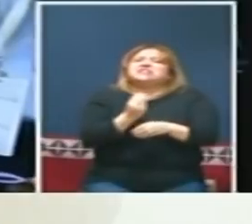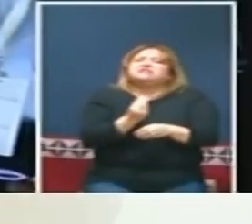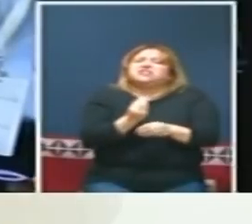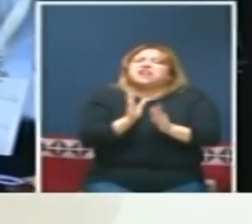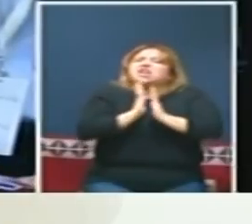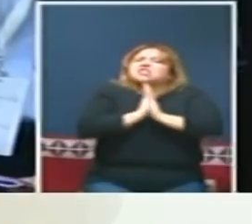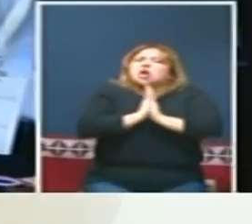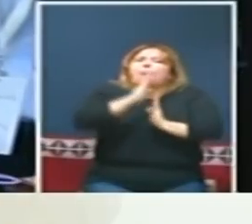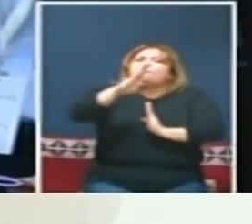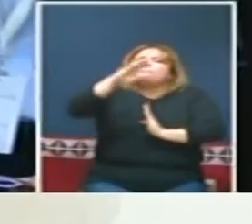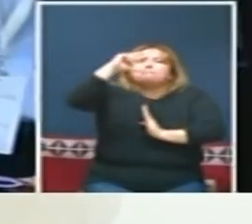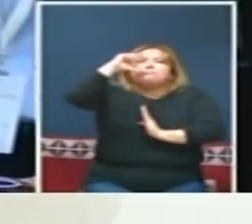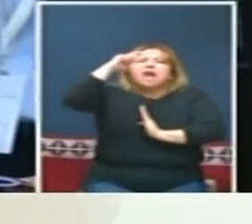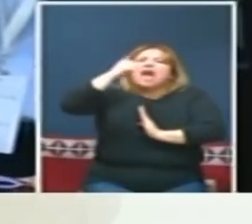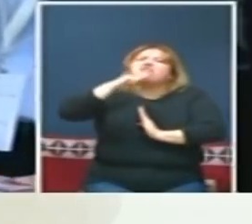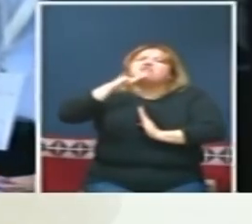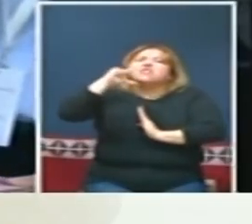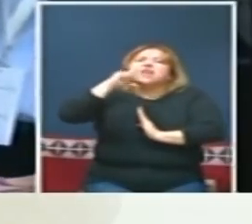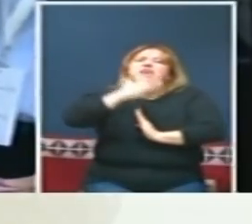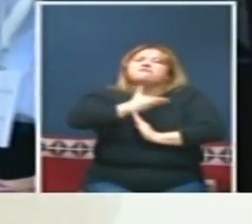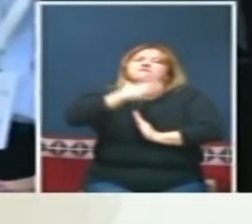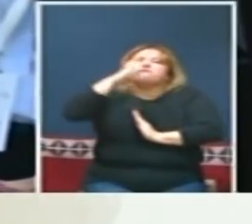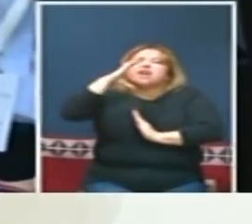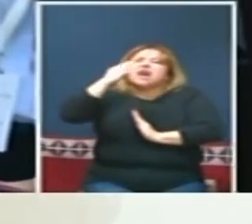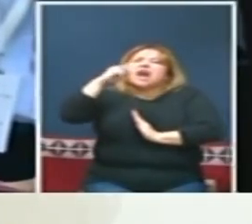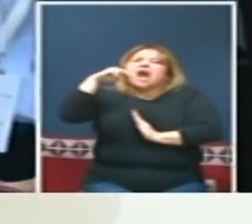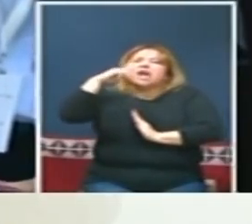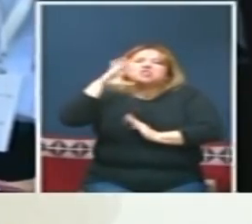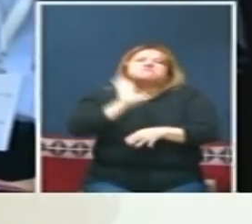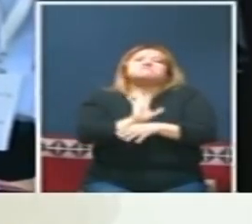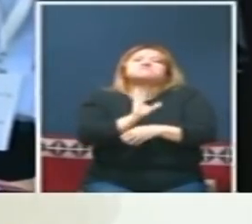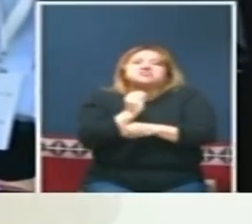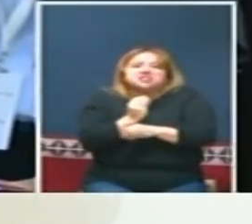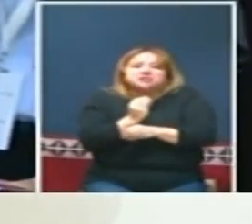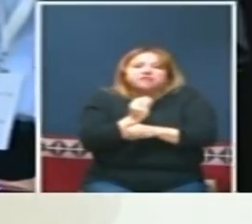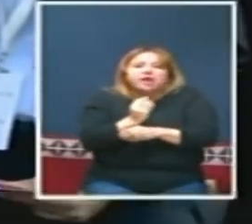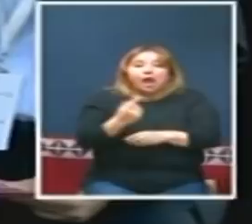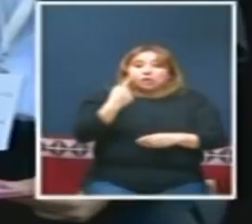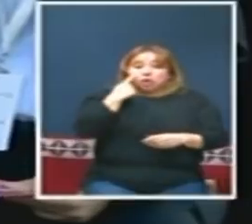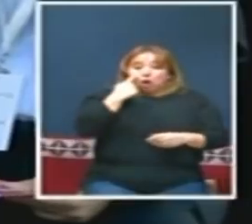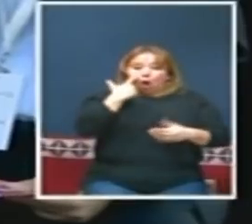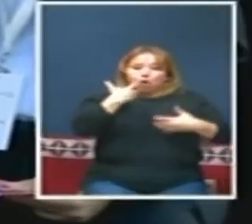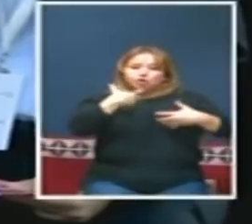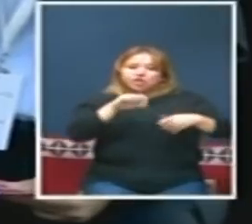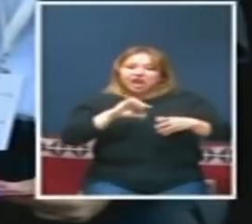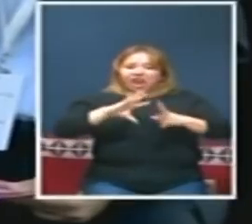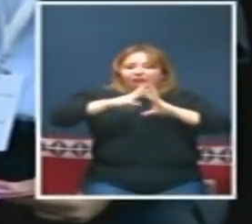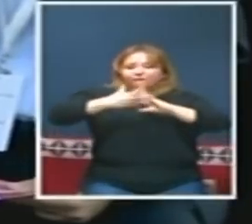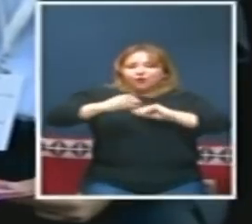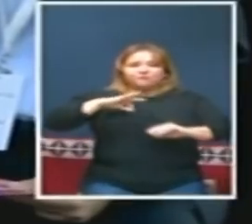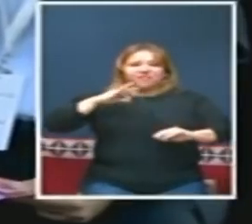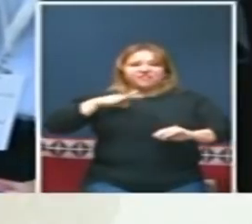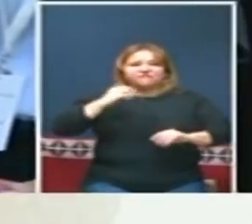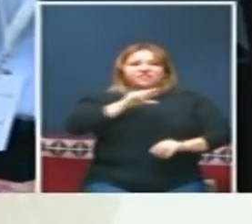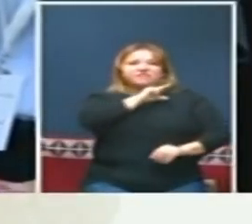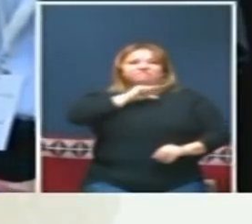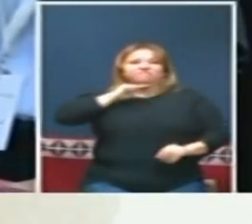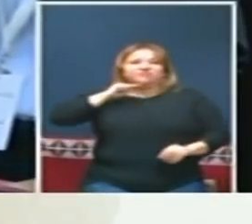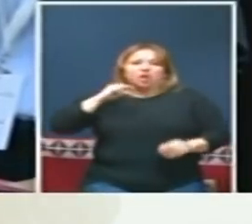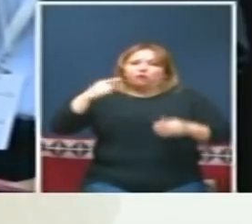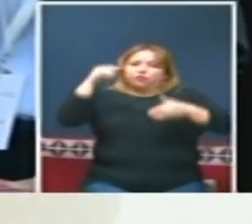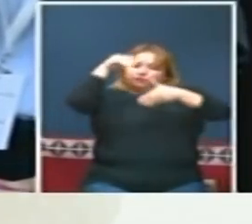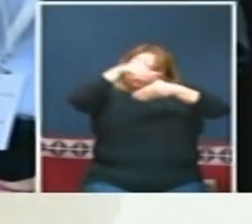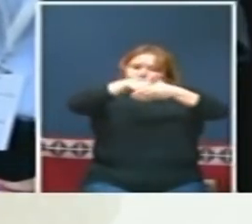de beatificación? ¿Qué significa? Propiamente es reconocer un estilo de vida de santidad, ¿no? De personas que vivieron